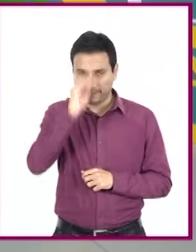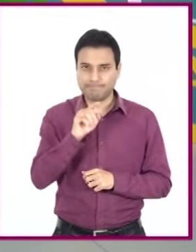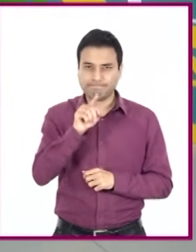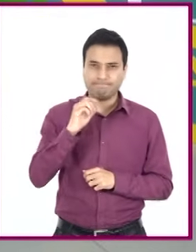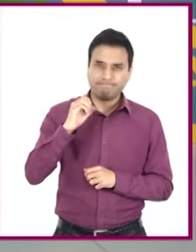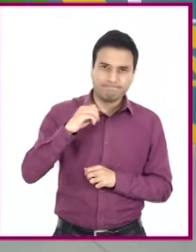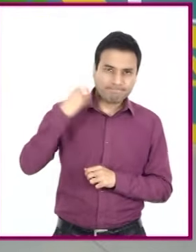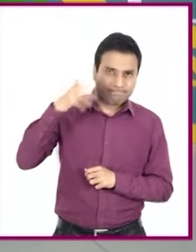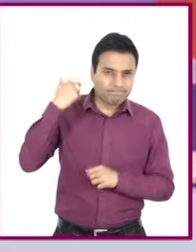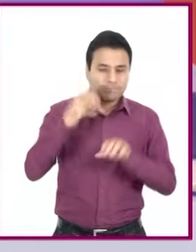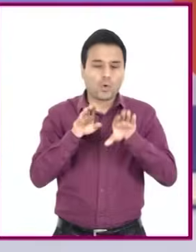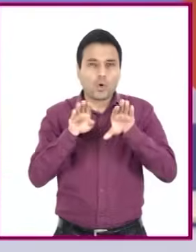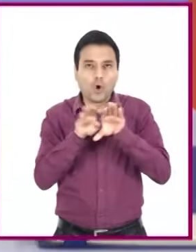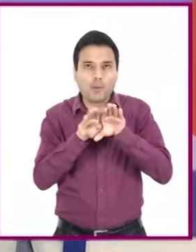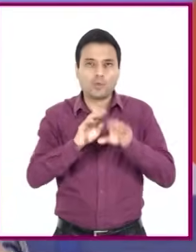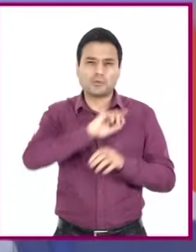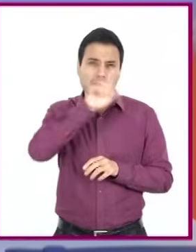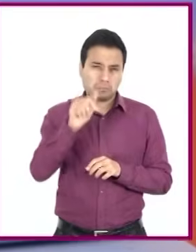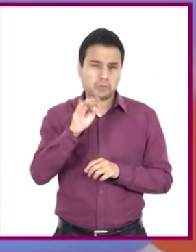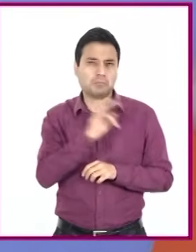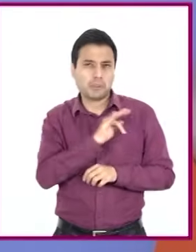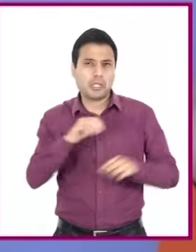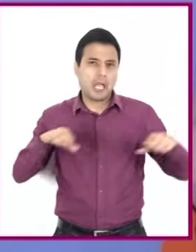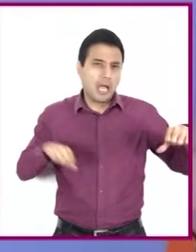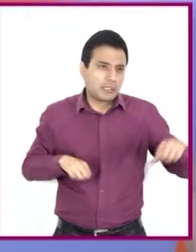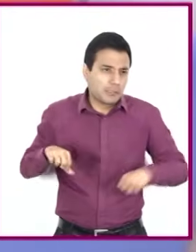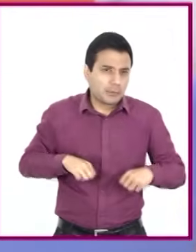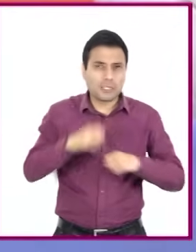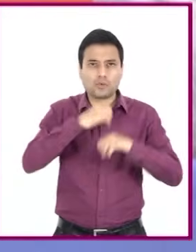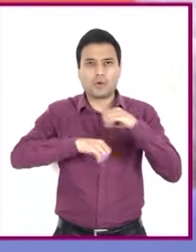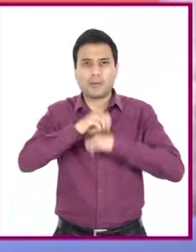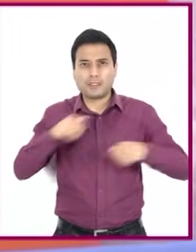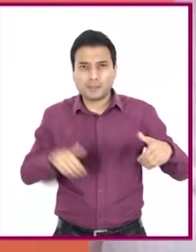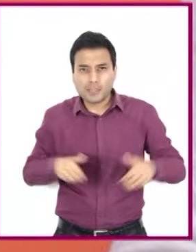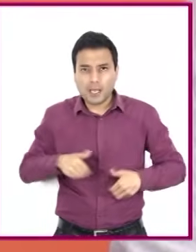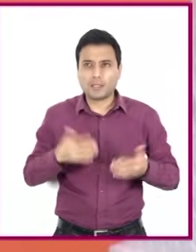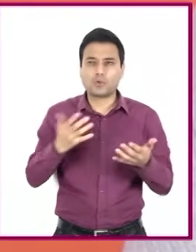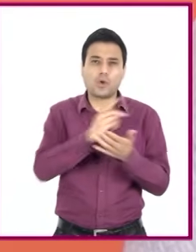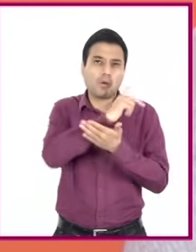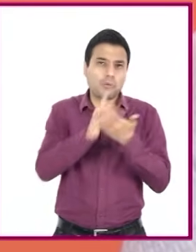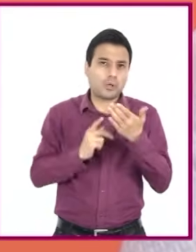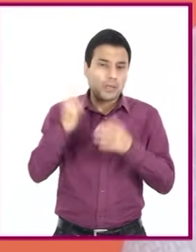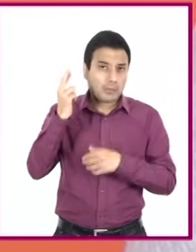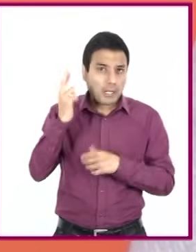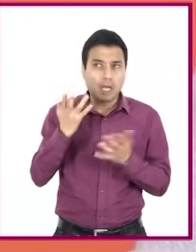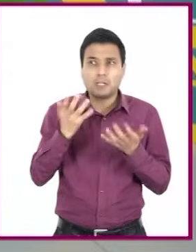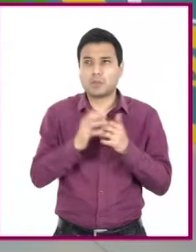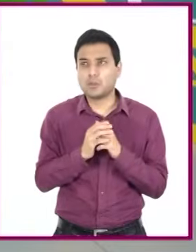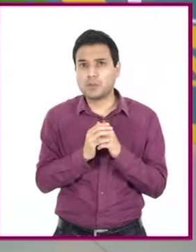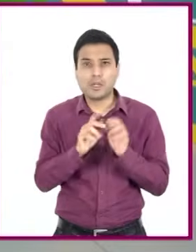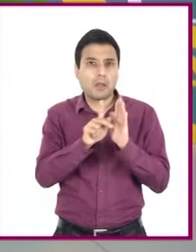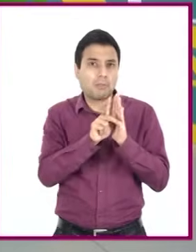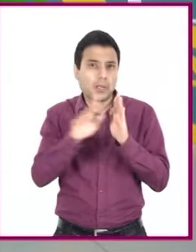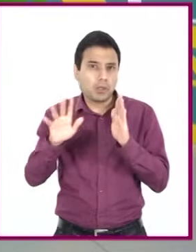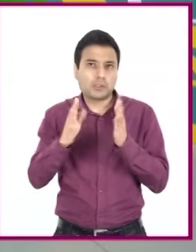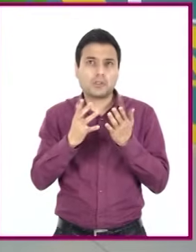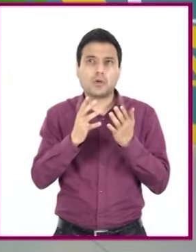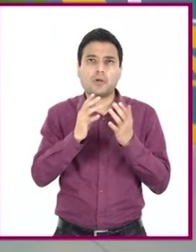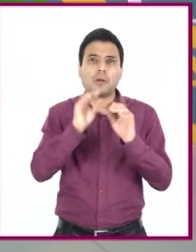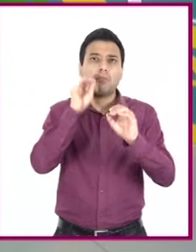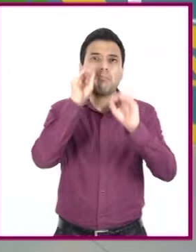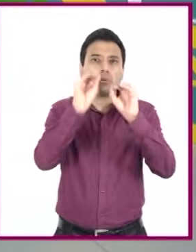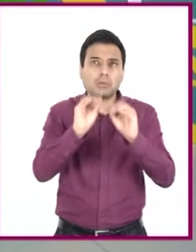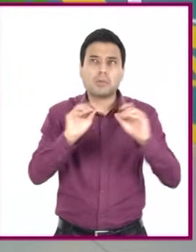general seguida de otras actividades como una obra de teatro, un programa de radio, un periódico mural o